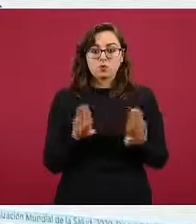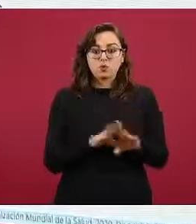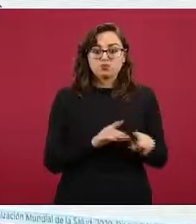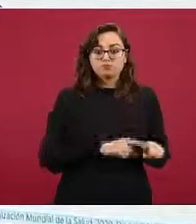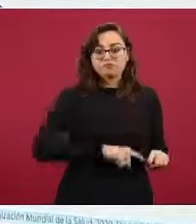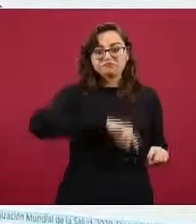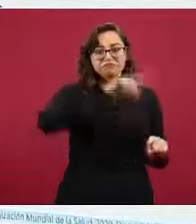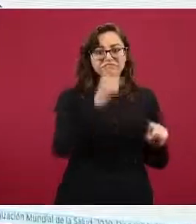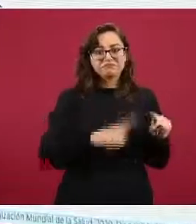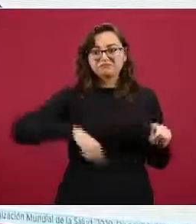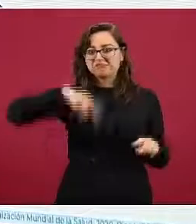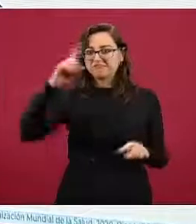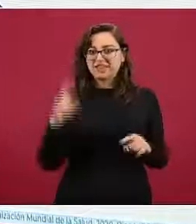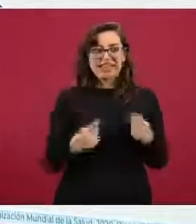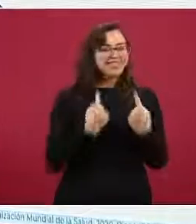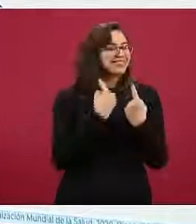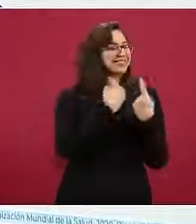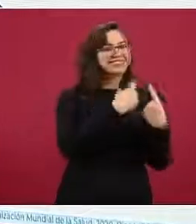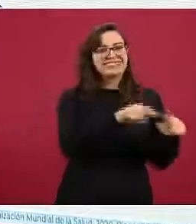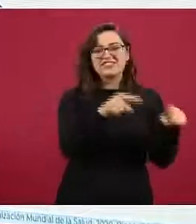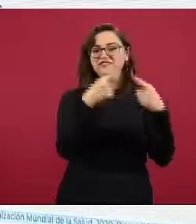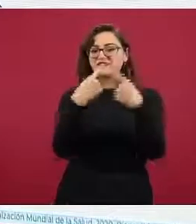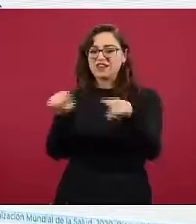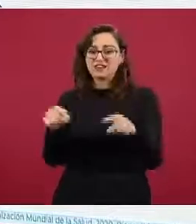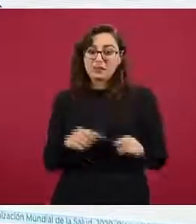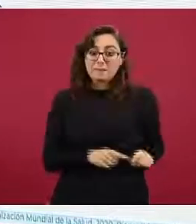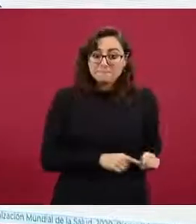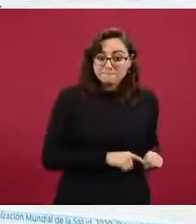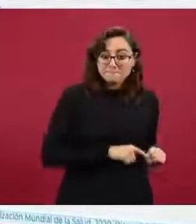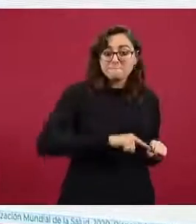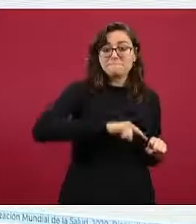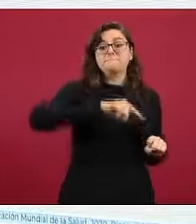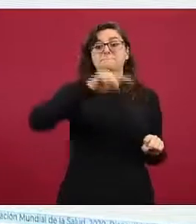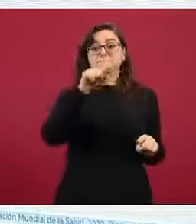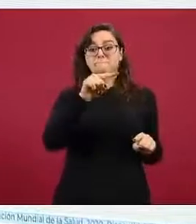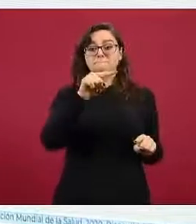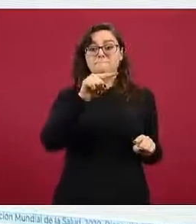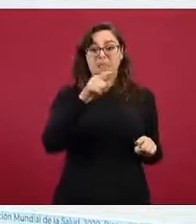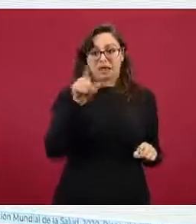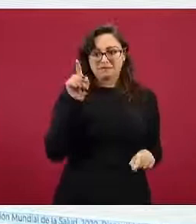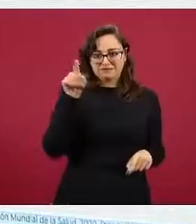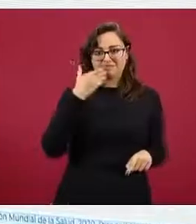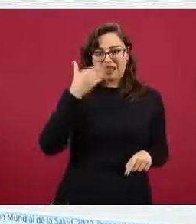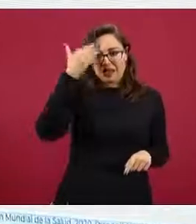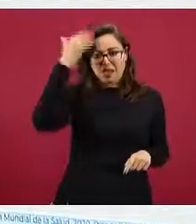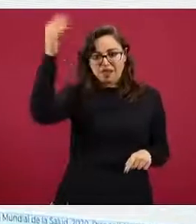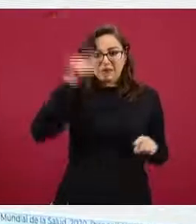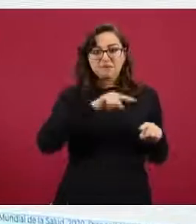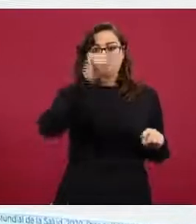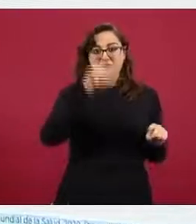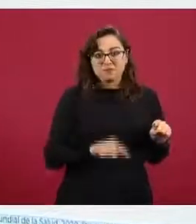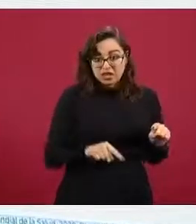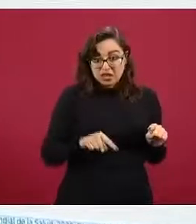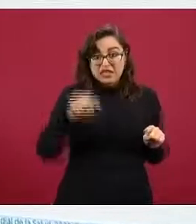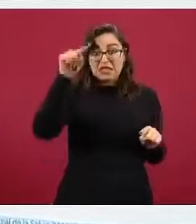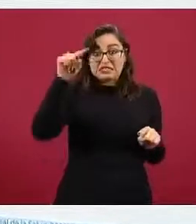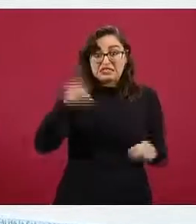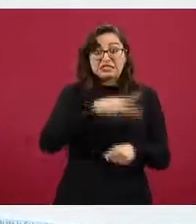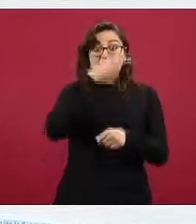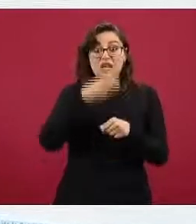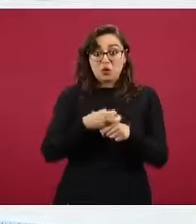curvas epidémicas. Cómo se llega a un primer pico, como en el caso de Arabia Saudita, desciende un segundo